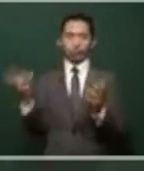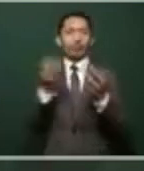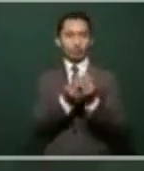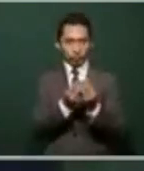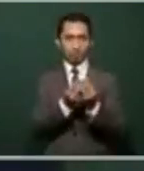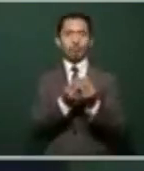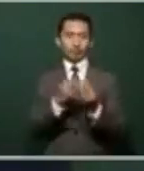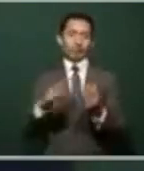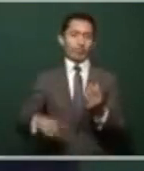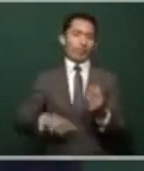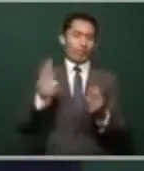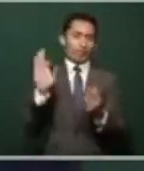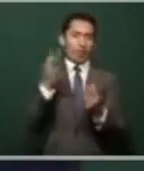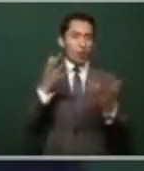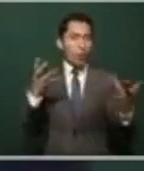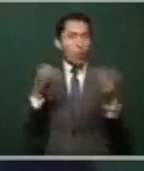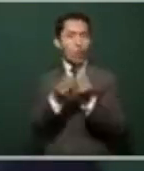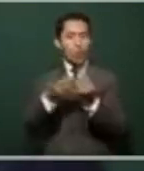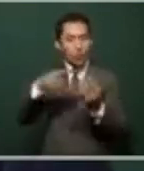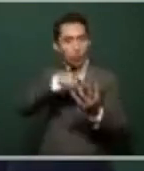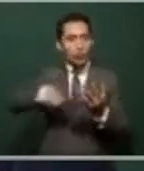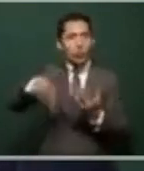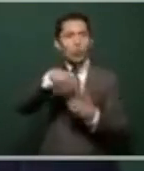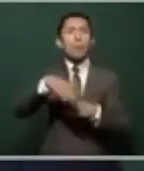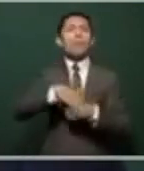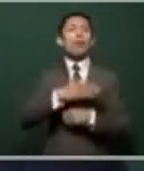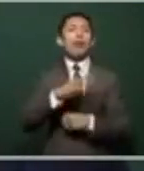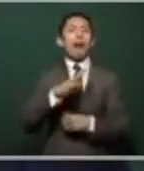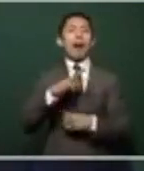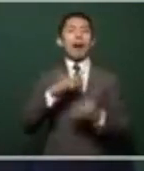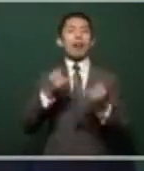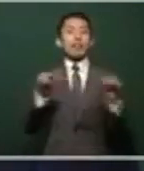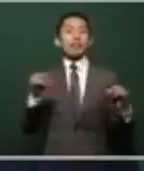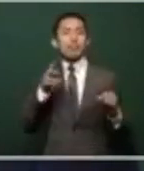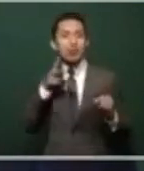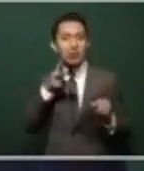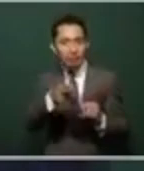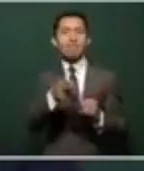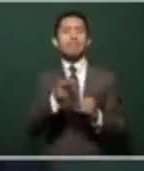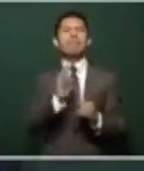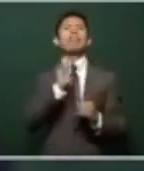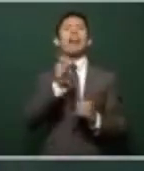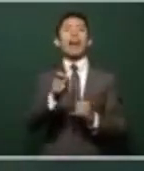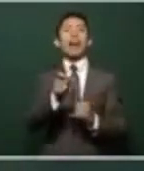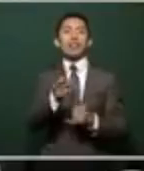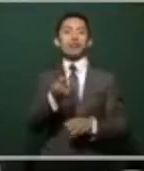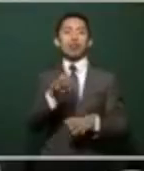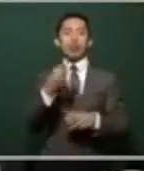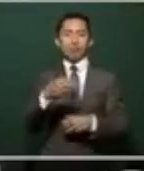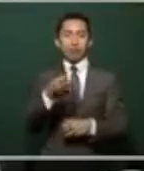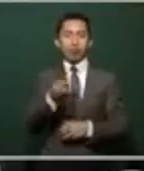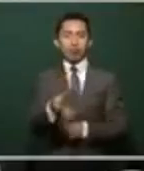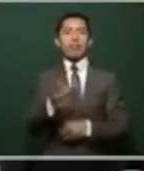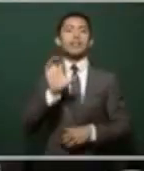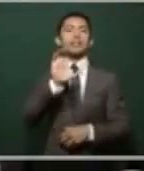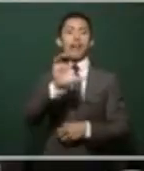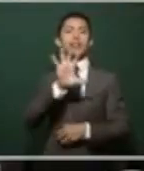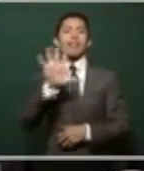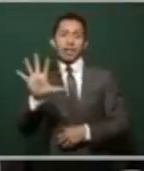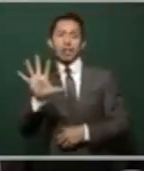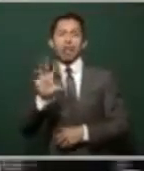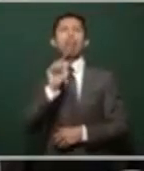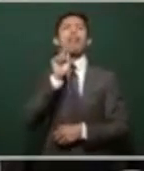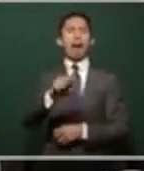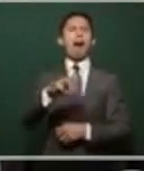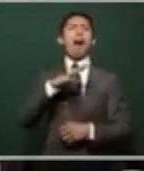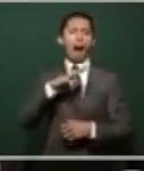federal, porque estamos inaugurando lo que se denomina C5I, es un centro de